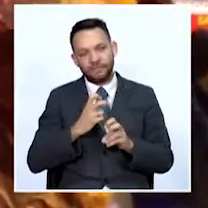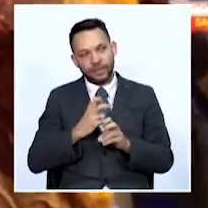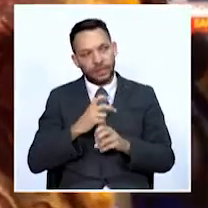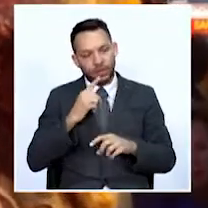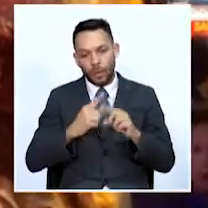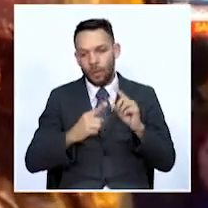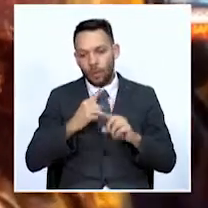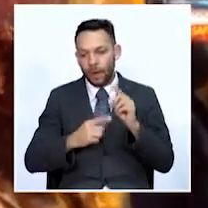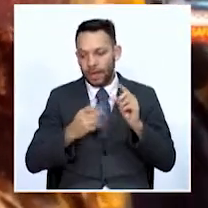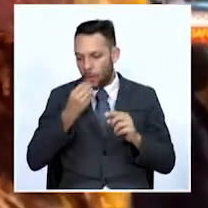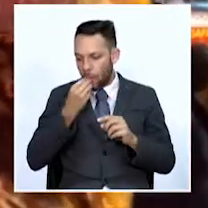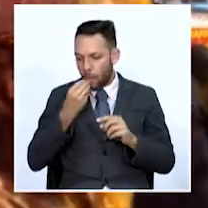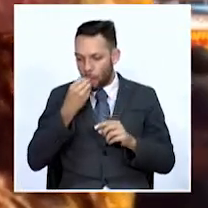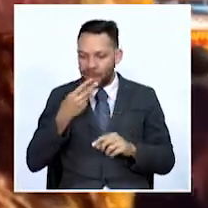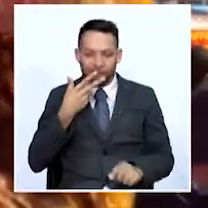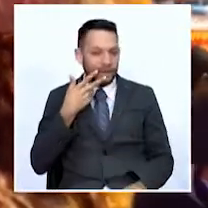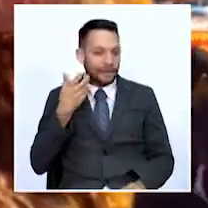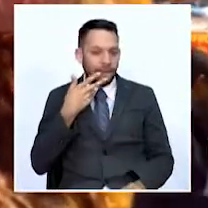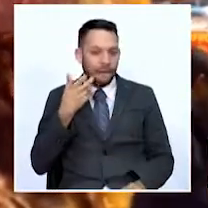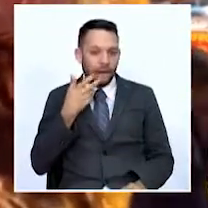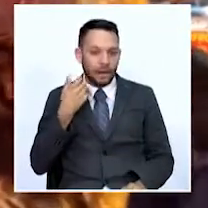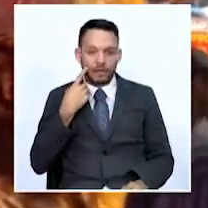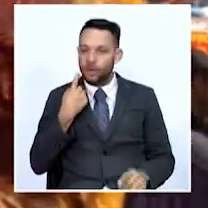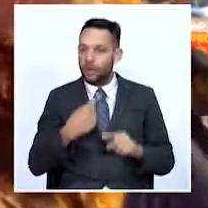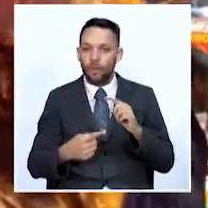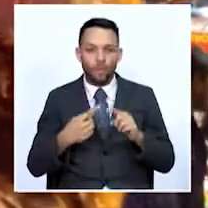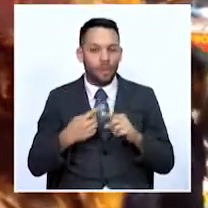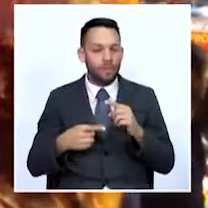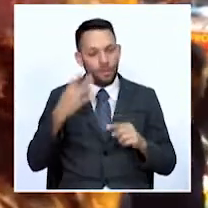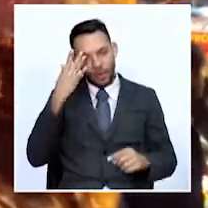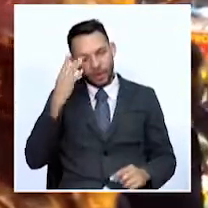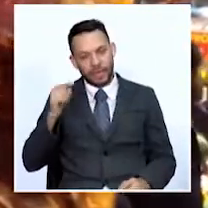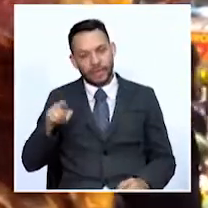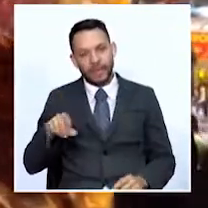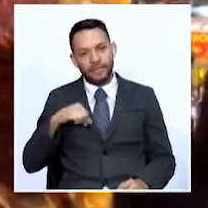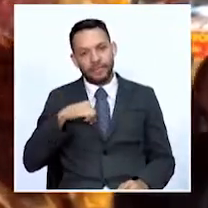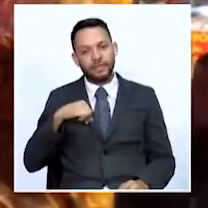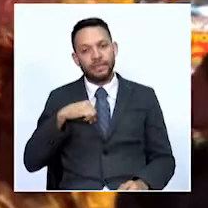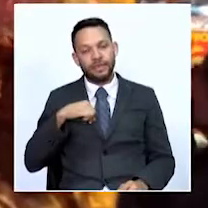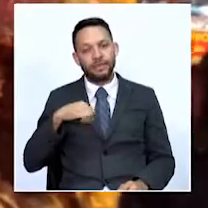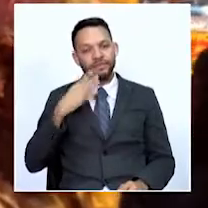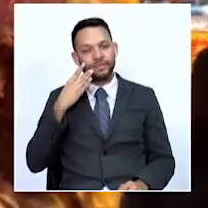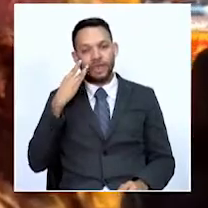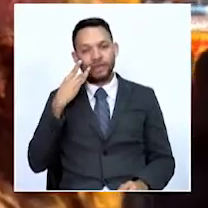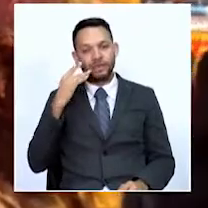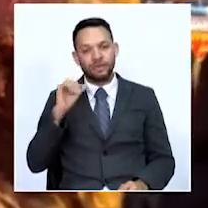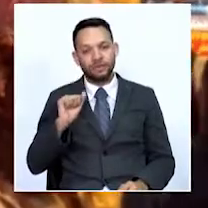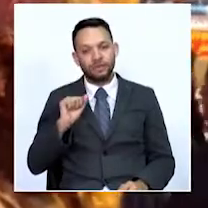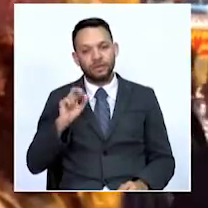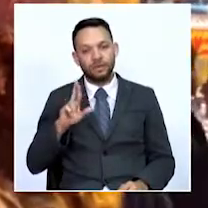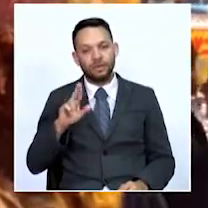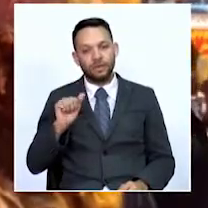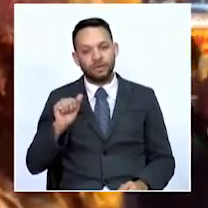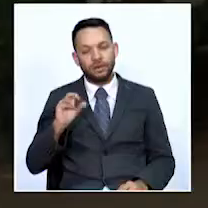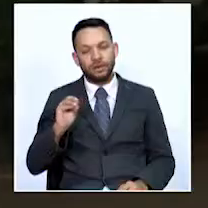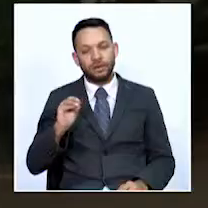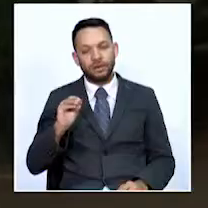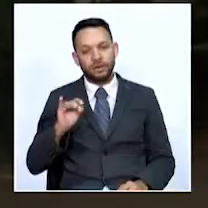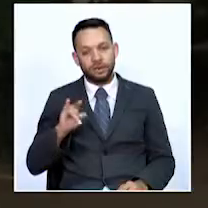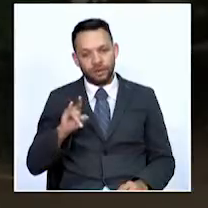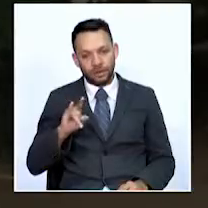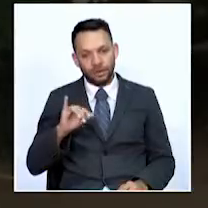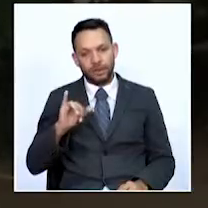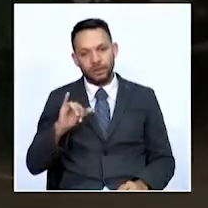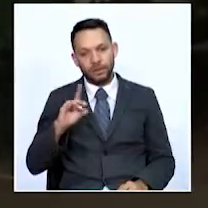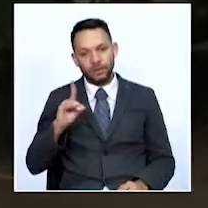comer carne. ¿Por qué? Porque ahí está el ácido araquidónico, los trombosanos, la prostaglandina, dolor.